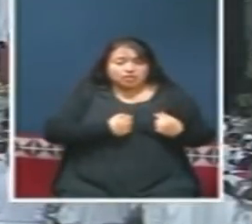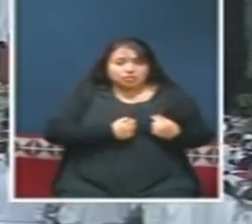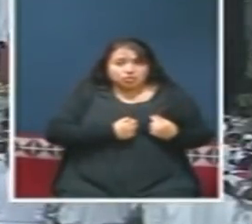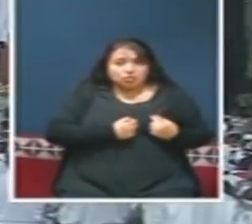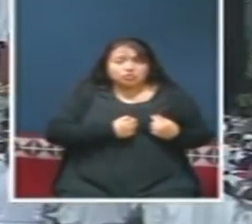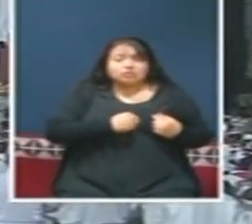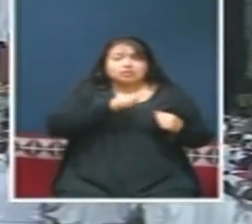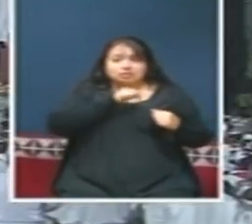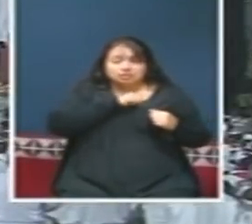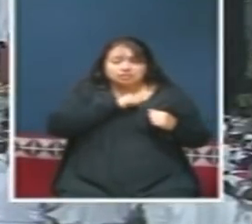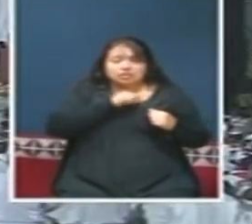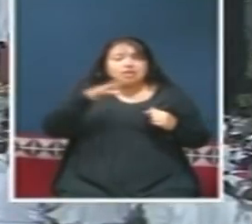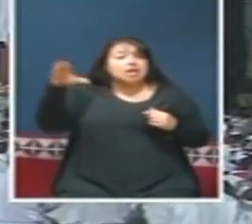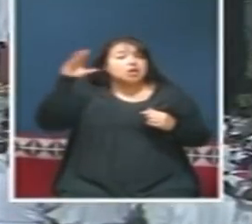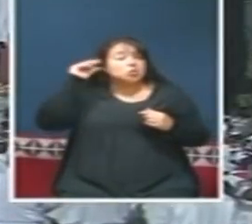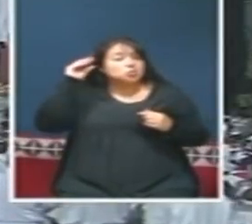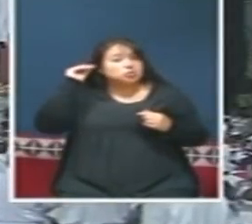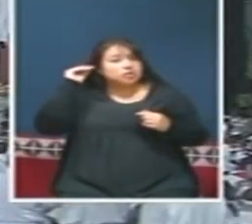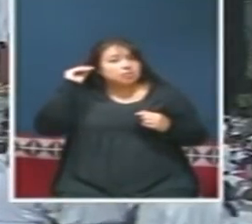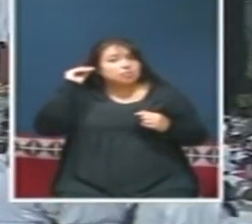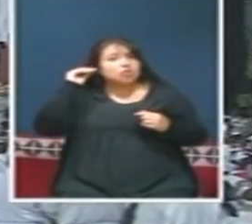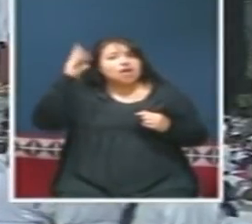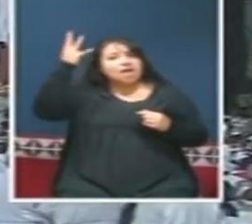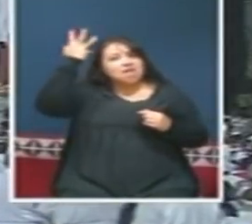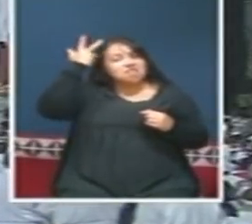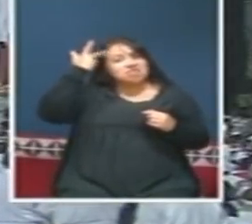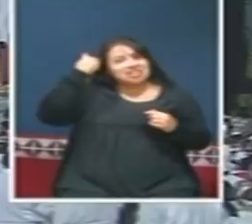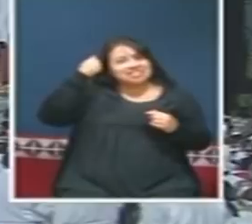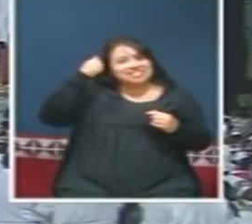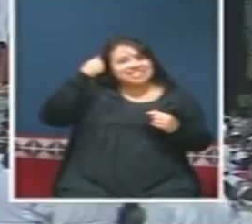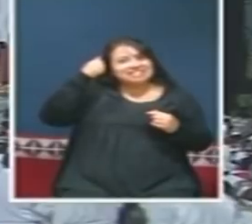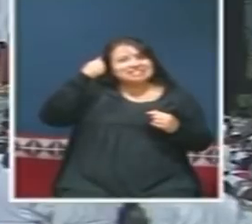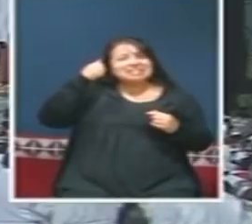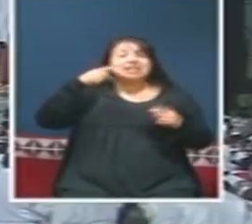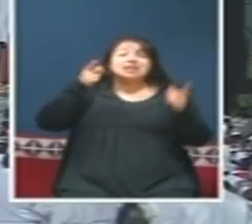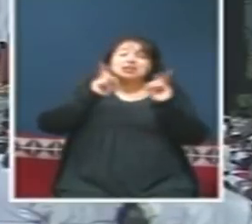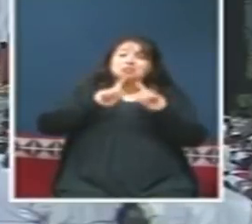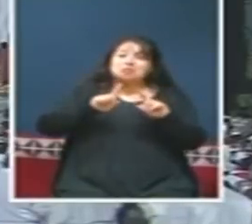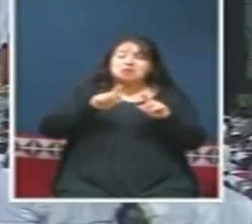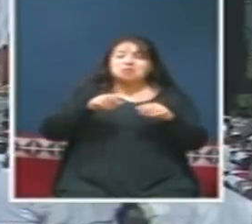segunda lectura, primero en francés y luego en español.